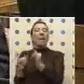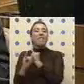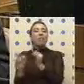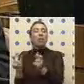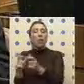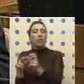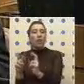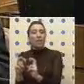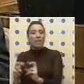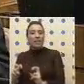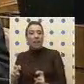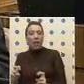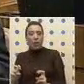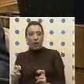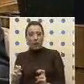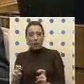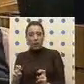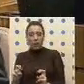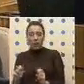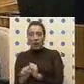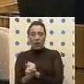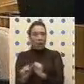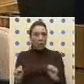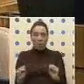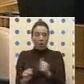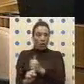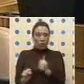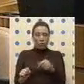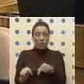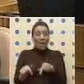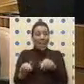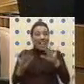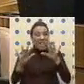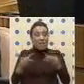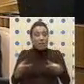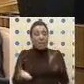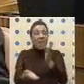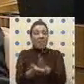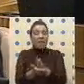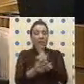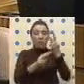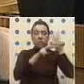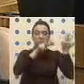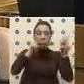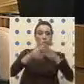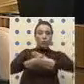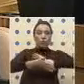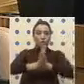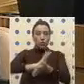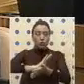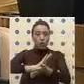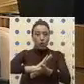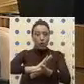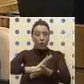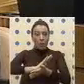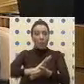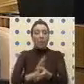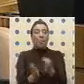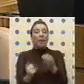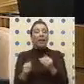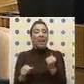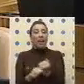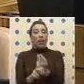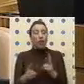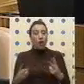investigadoras. No podemos quedar en eso. Este informe tiene que ser un llamado de atención para todos, para que efectivamente